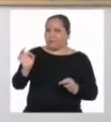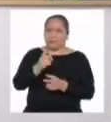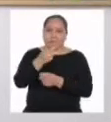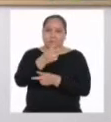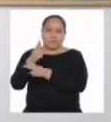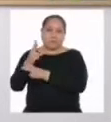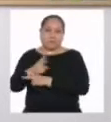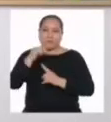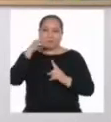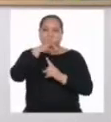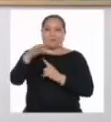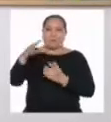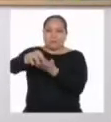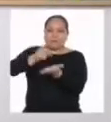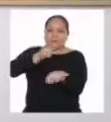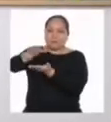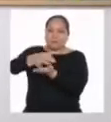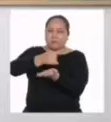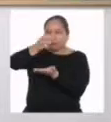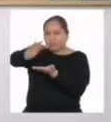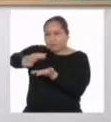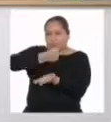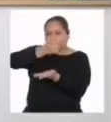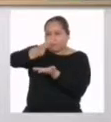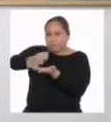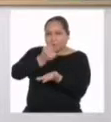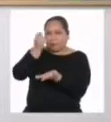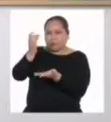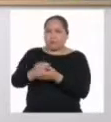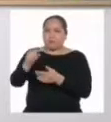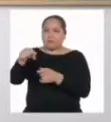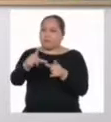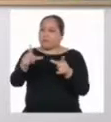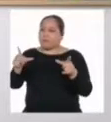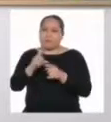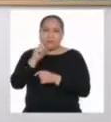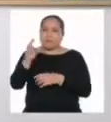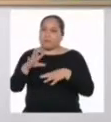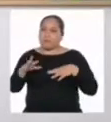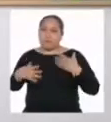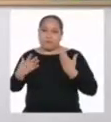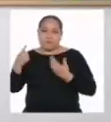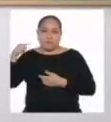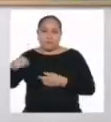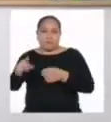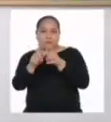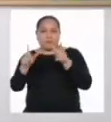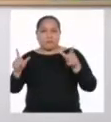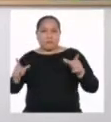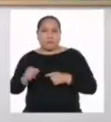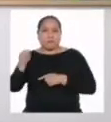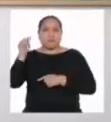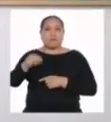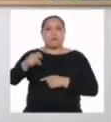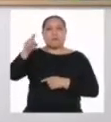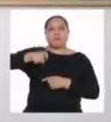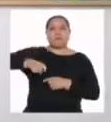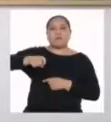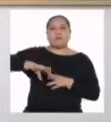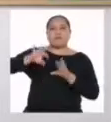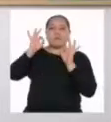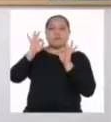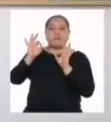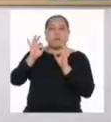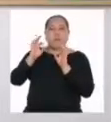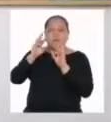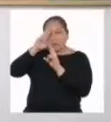cuidado ambiental, explotando los recursos minerales en zonas intangibles. Aquellos lugares merecen un